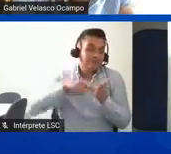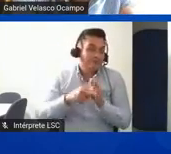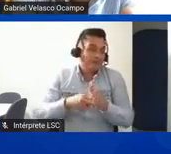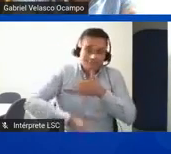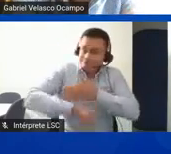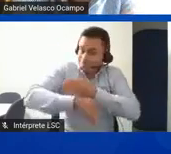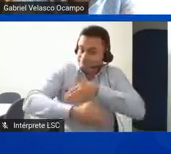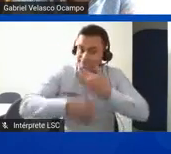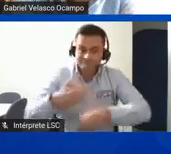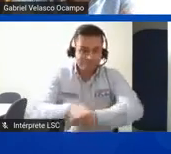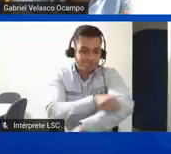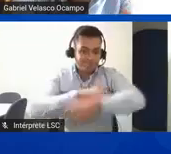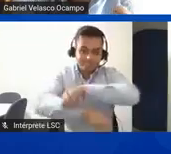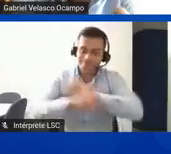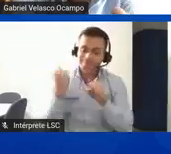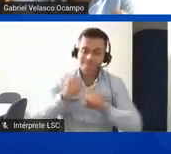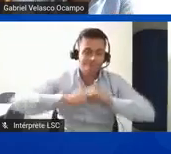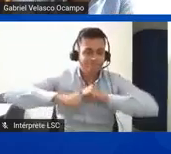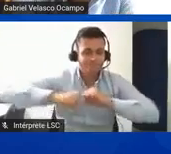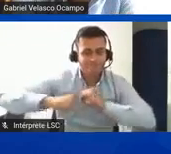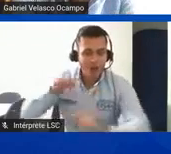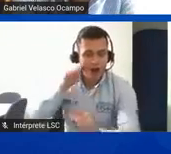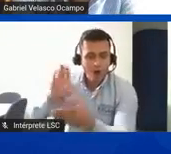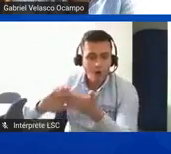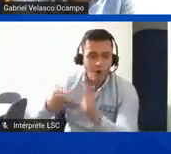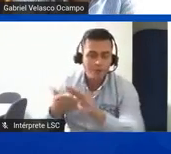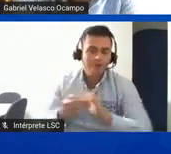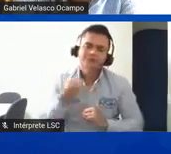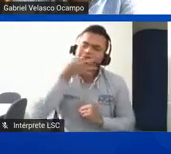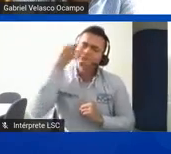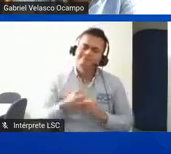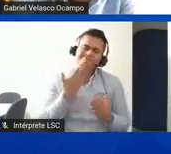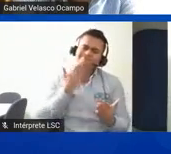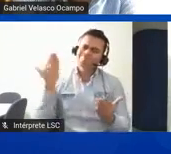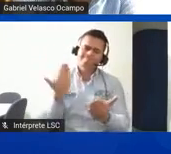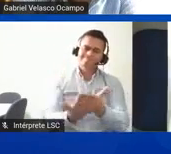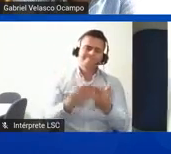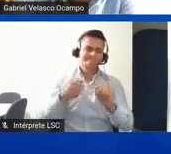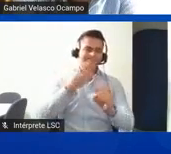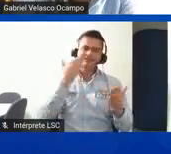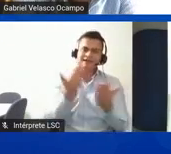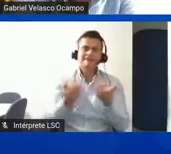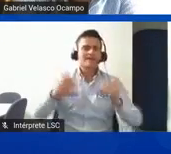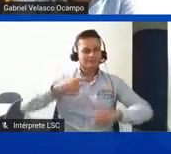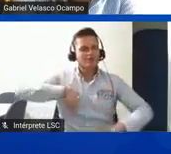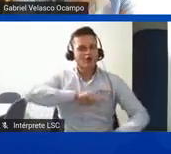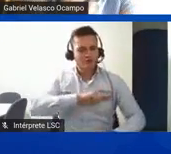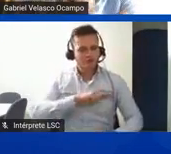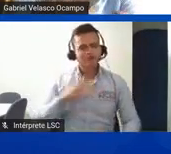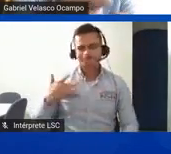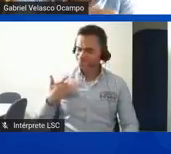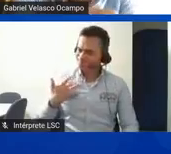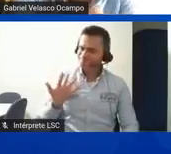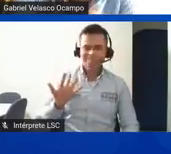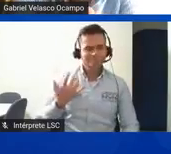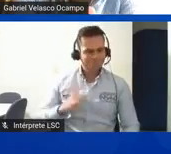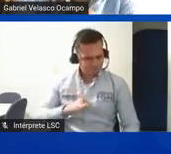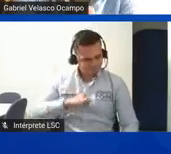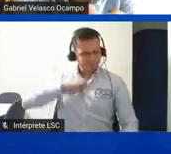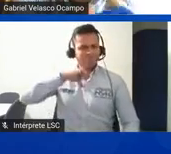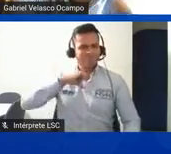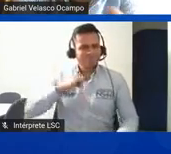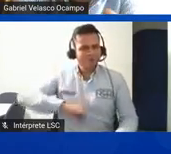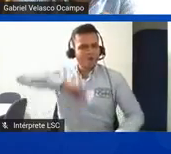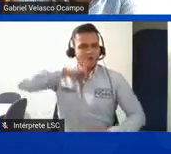comunidad. Entonces, de verdad que solo gratitud, y de verdad que nos sentimos orgullosos de haber logrado sacar